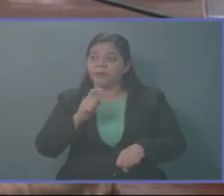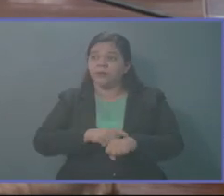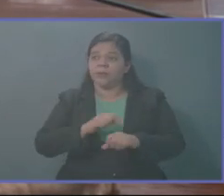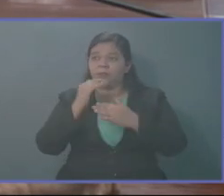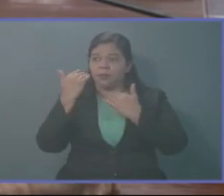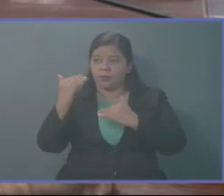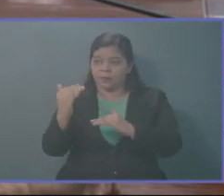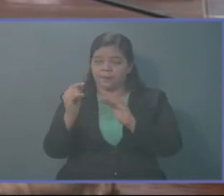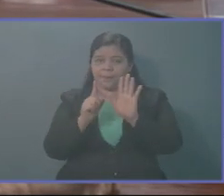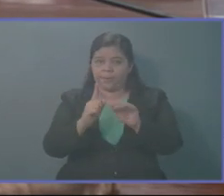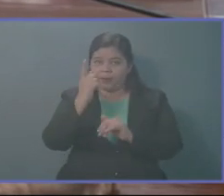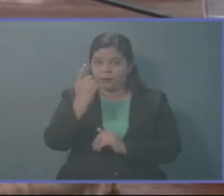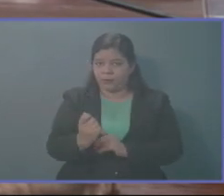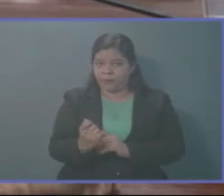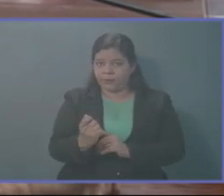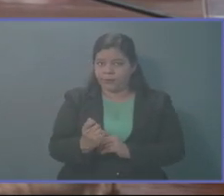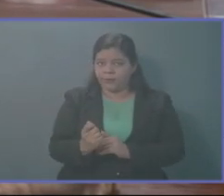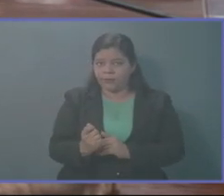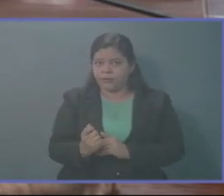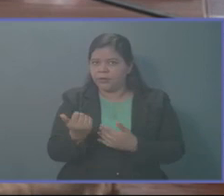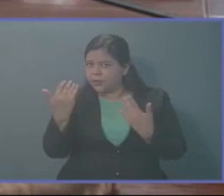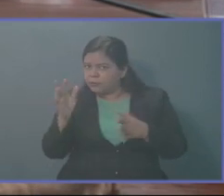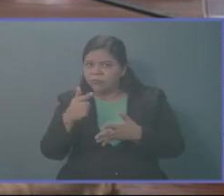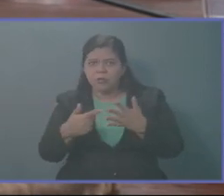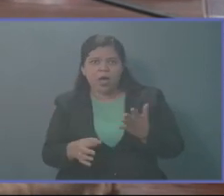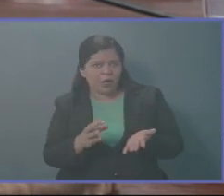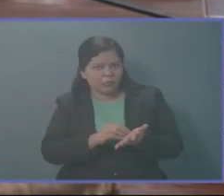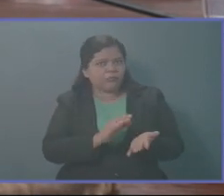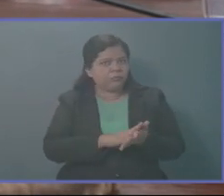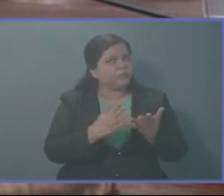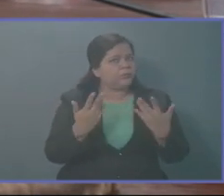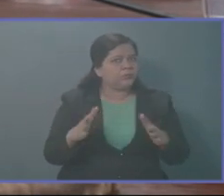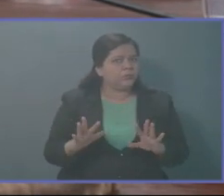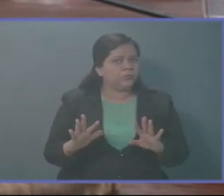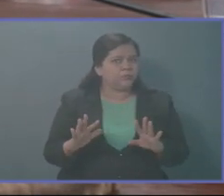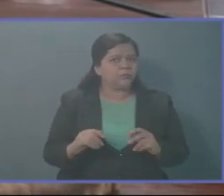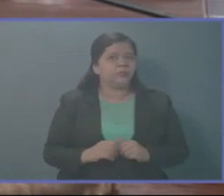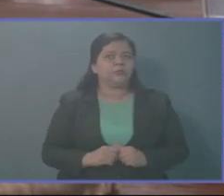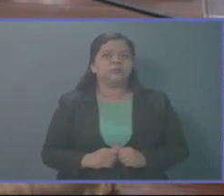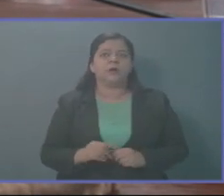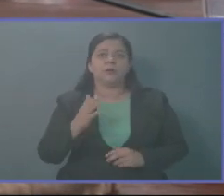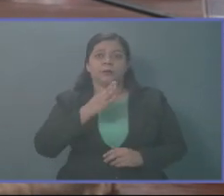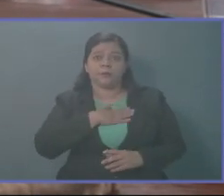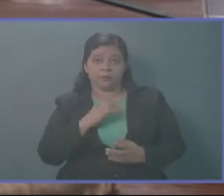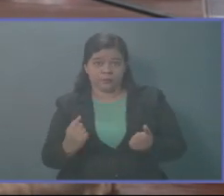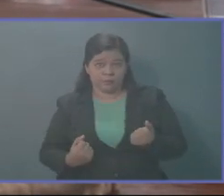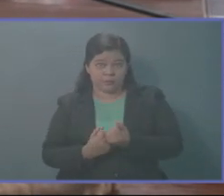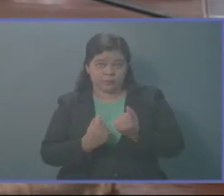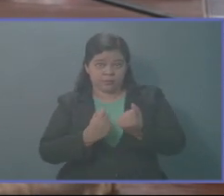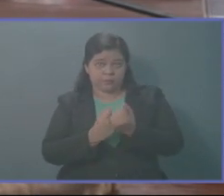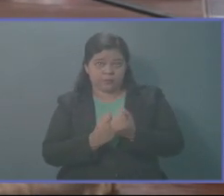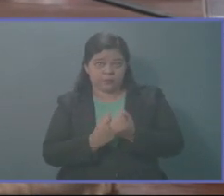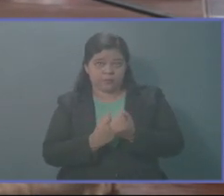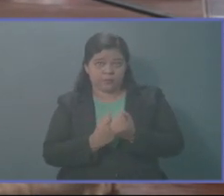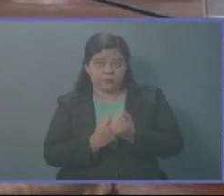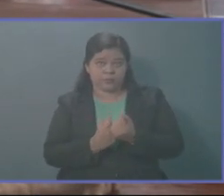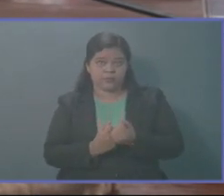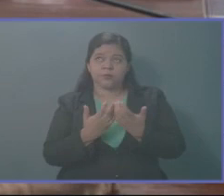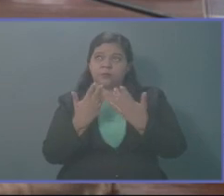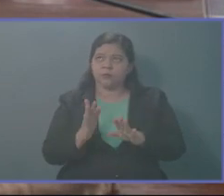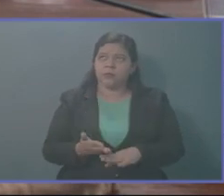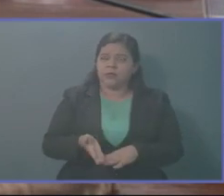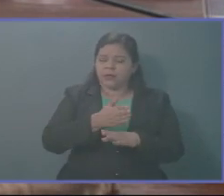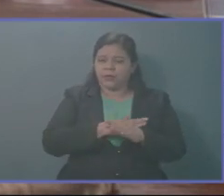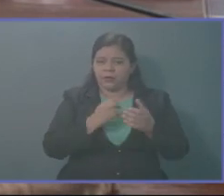para el pago. Eso la ley ya lo da. Por eso yo me sumo, me adhiero a lo propuesto